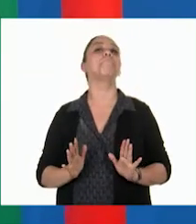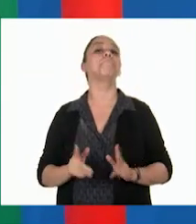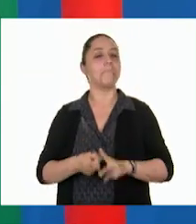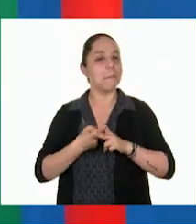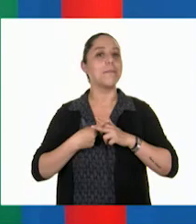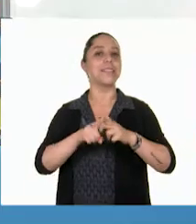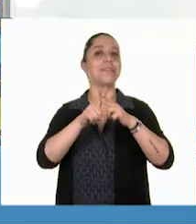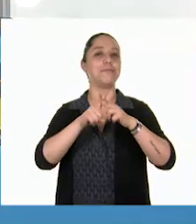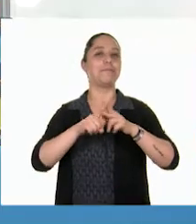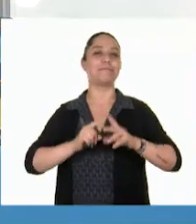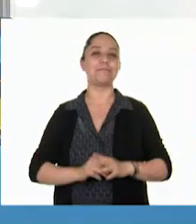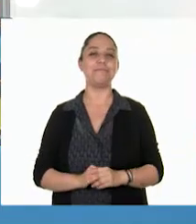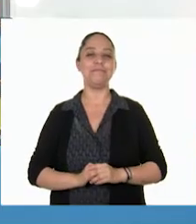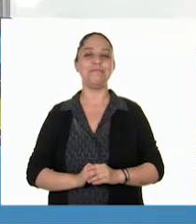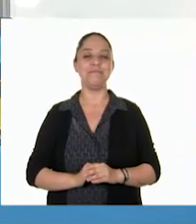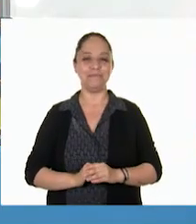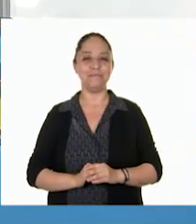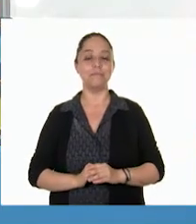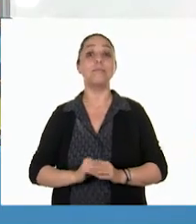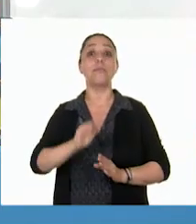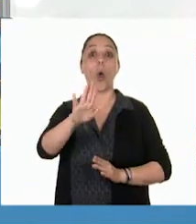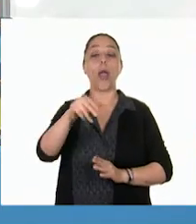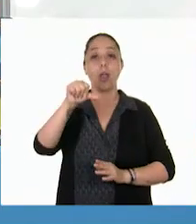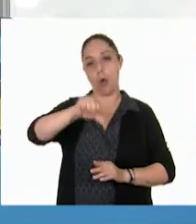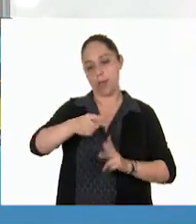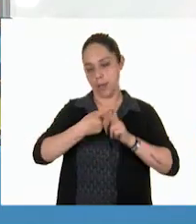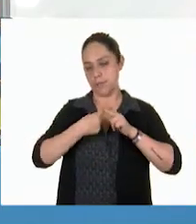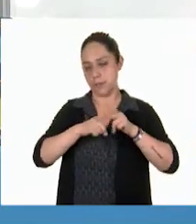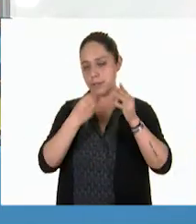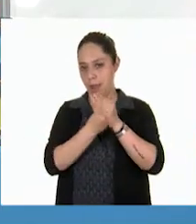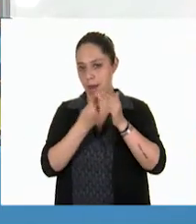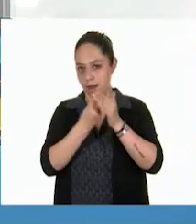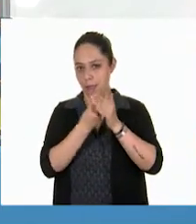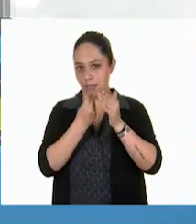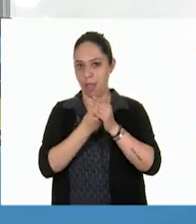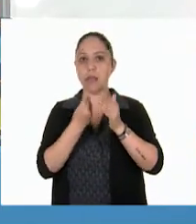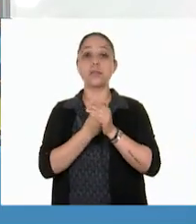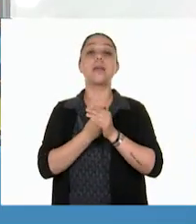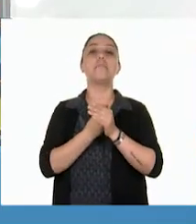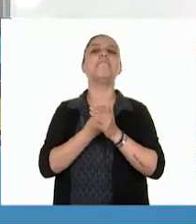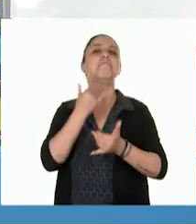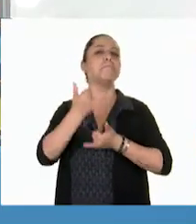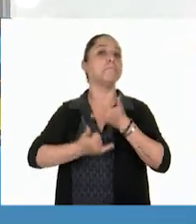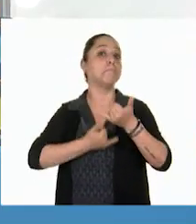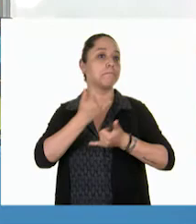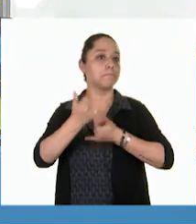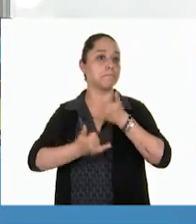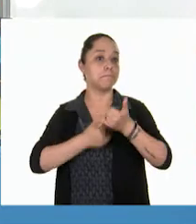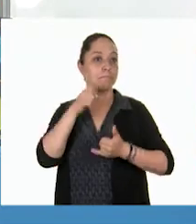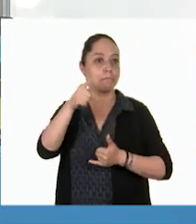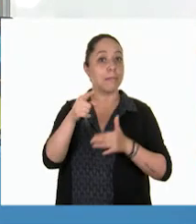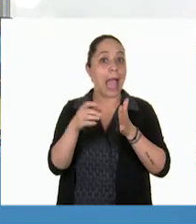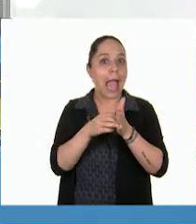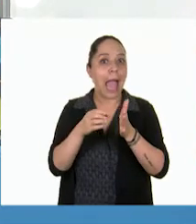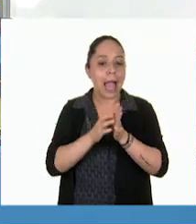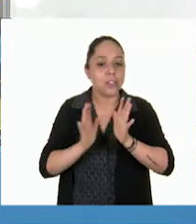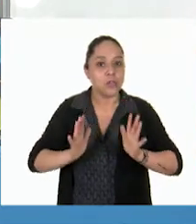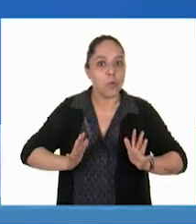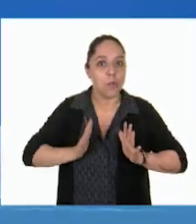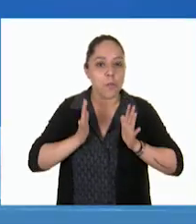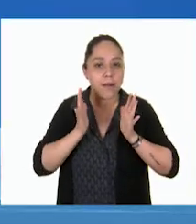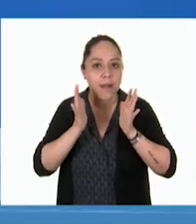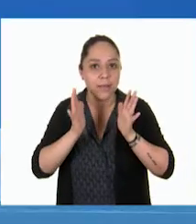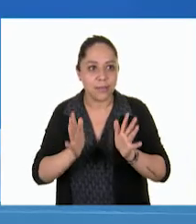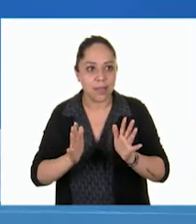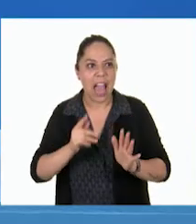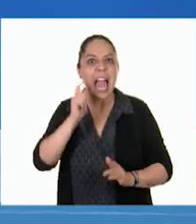¡Empezamos, maestra! Perfecto. Bueno, pues para iniciar la clase del día de hoy, vamos a jugar con la caja sorpresa, la cual nos